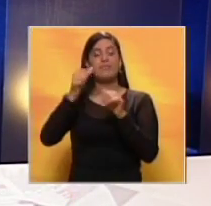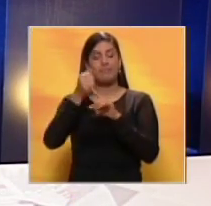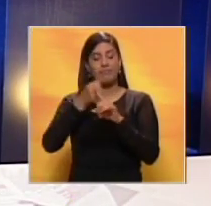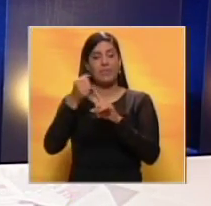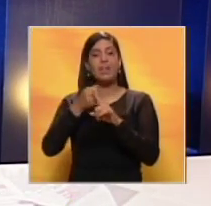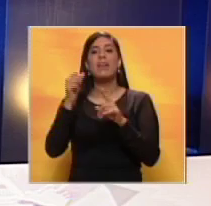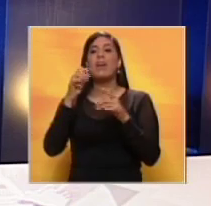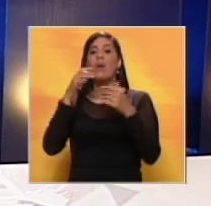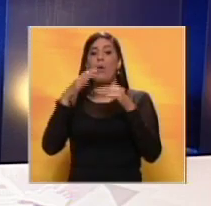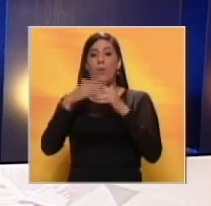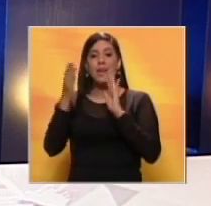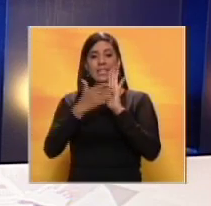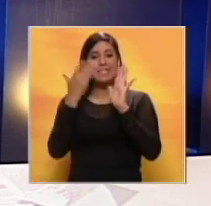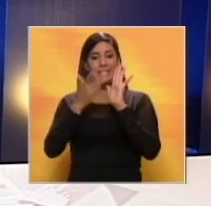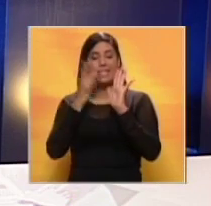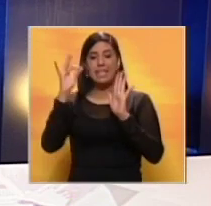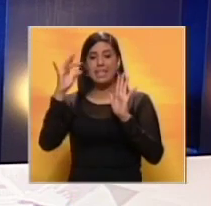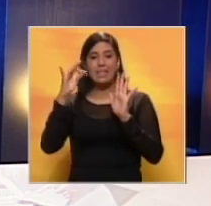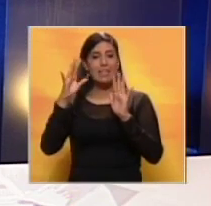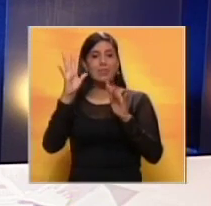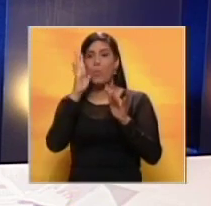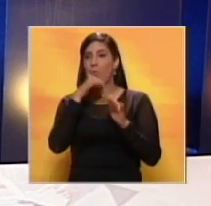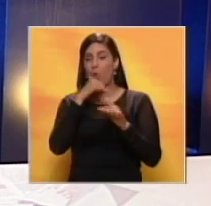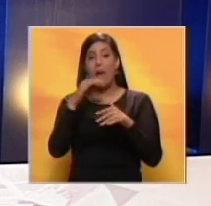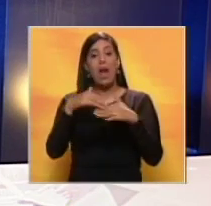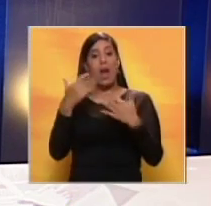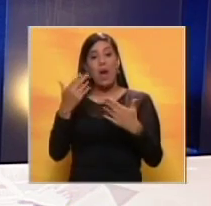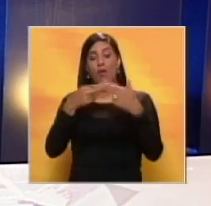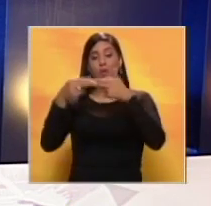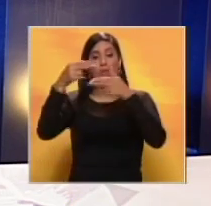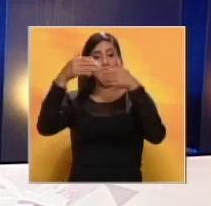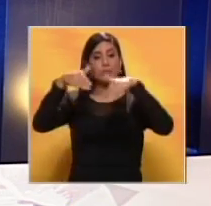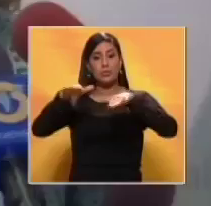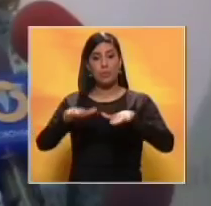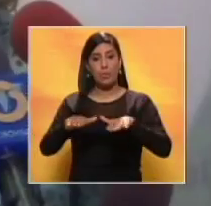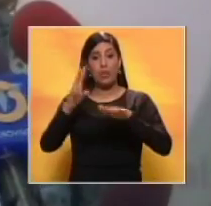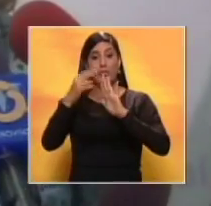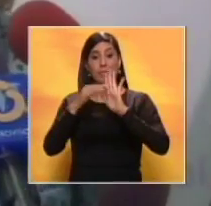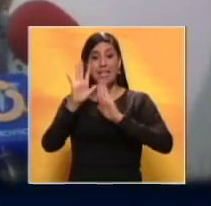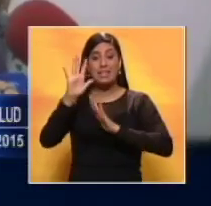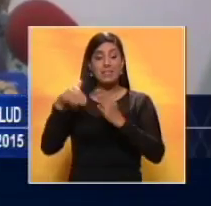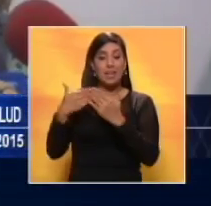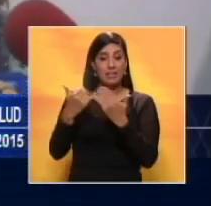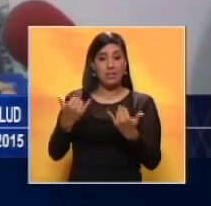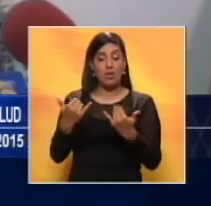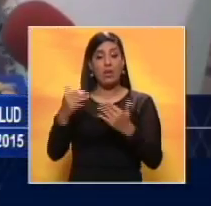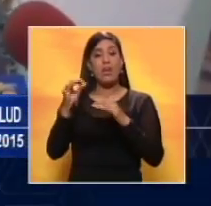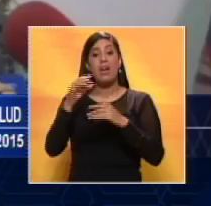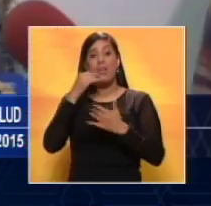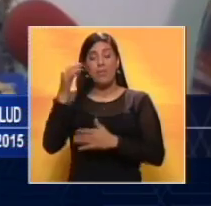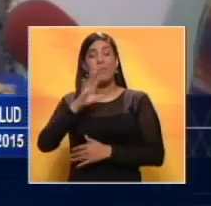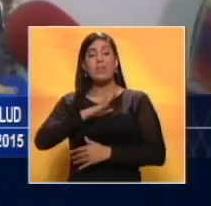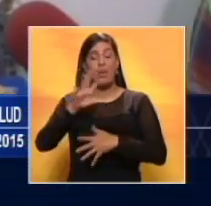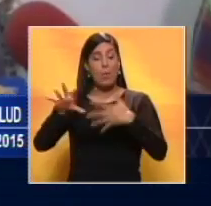la falta de cemento, por lo que varias obras se encuentran paralizadas desde el año 2015. La alcaldía de este municipio teme que se genere un problema de salud